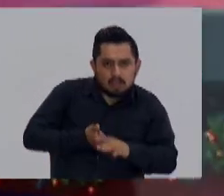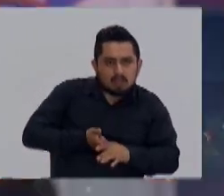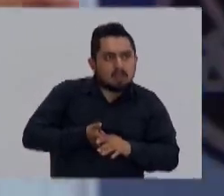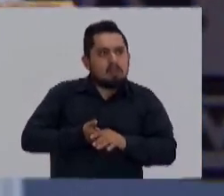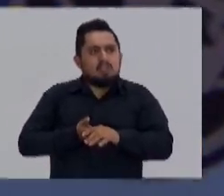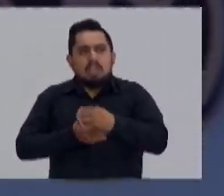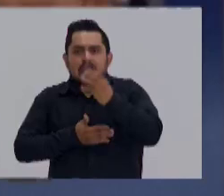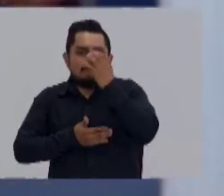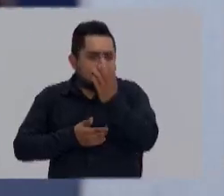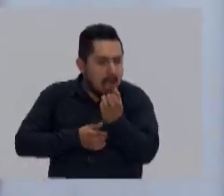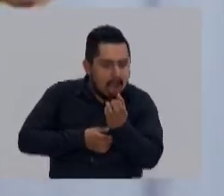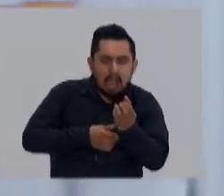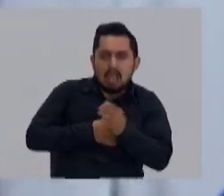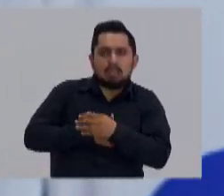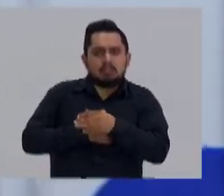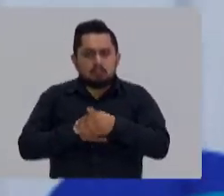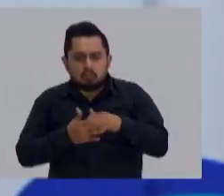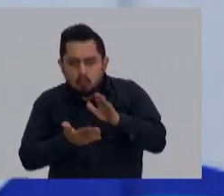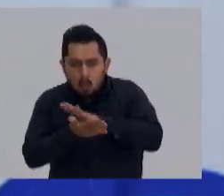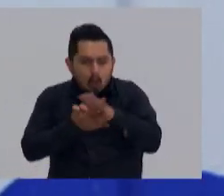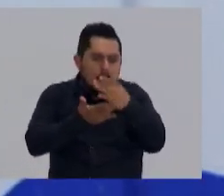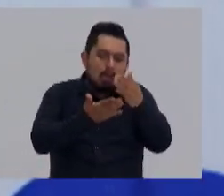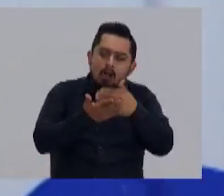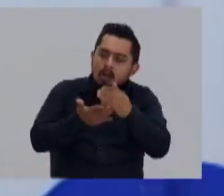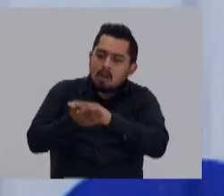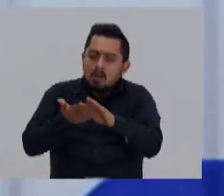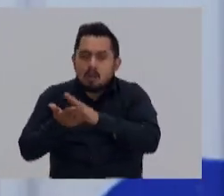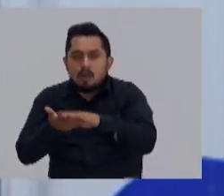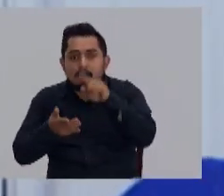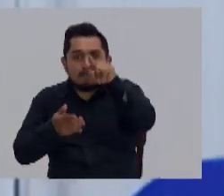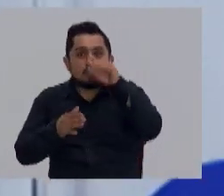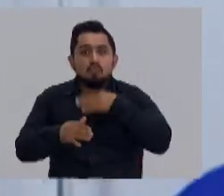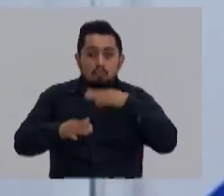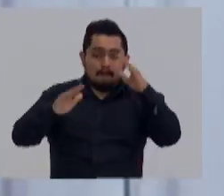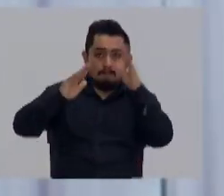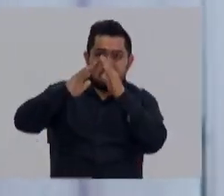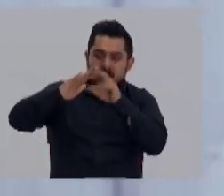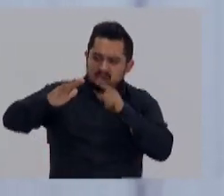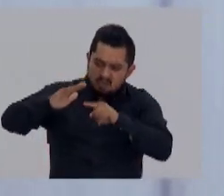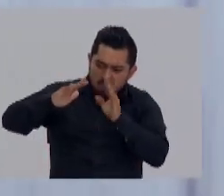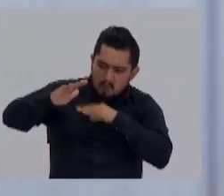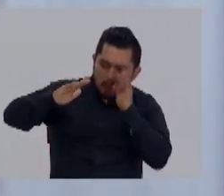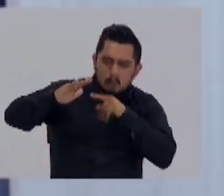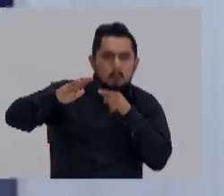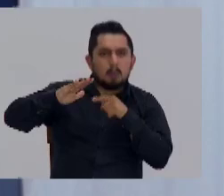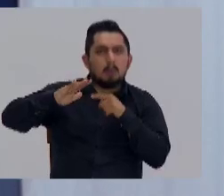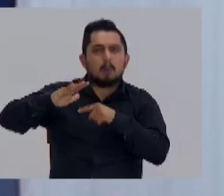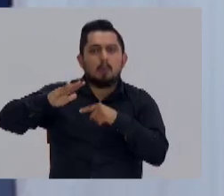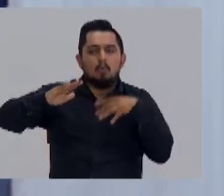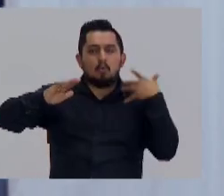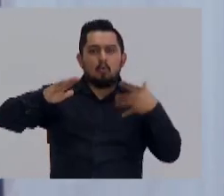el pan y todo bien limpito, y tu cocina está sucia y no hay comida.